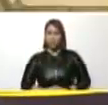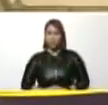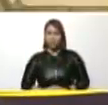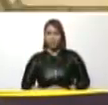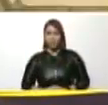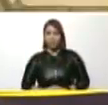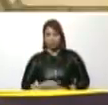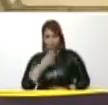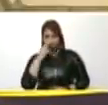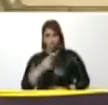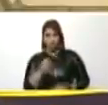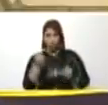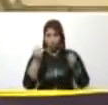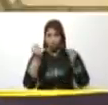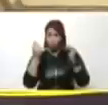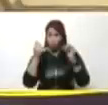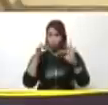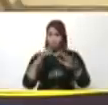número,